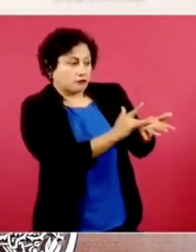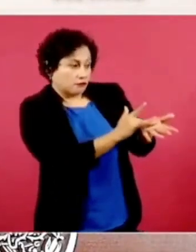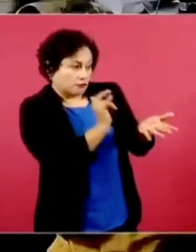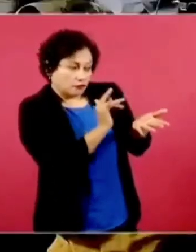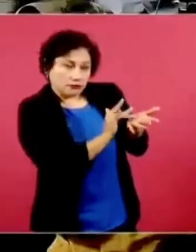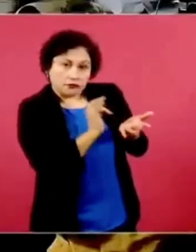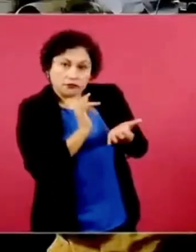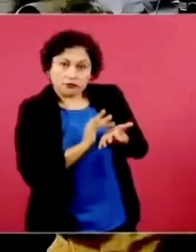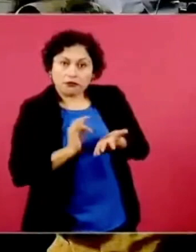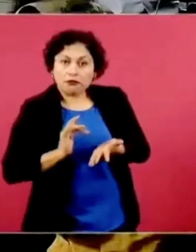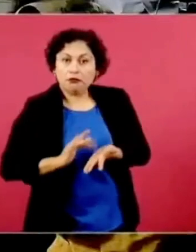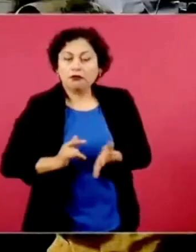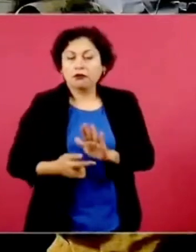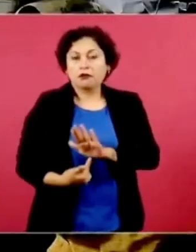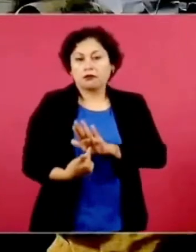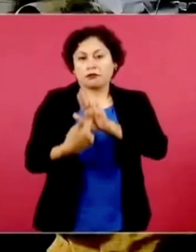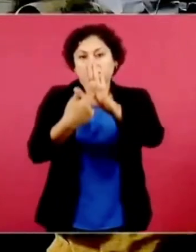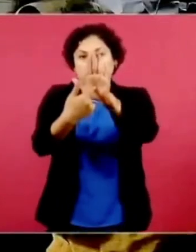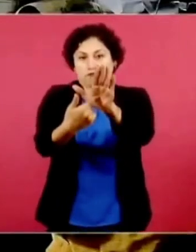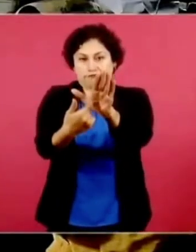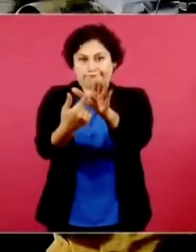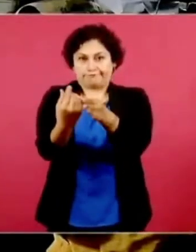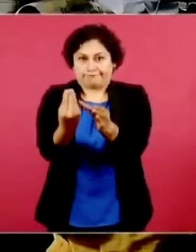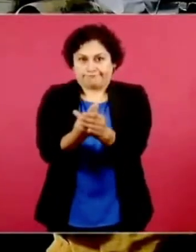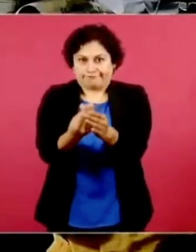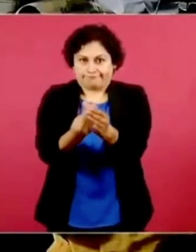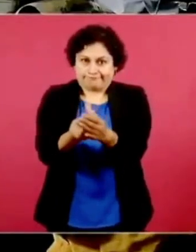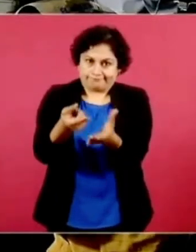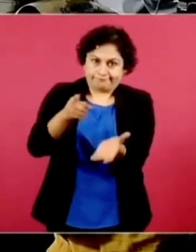de nuestros héroes.